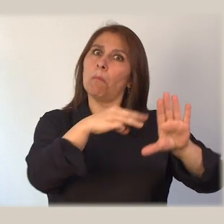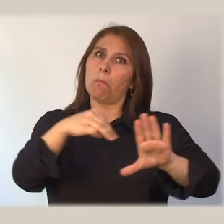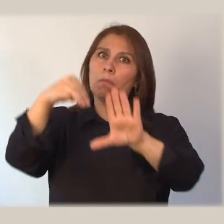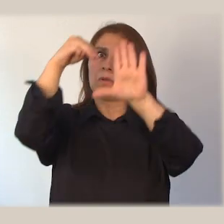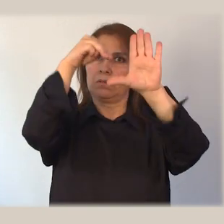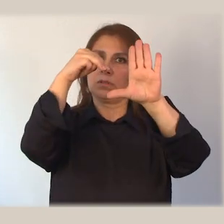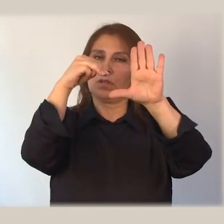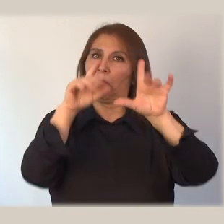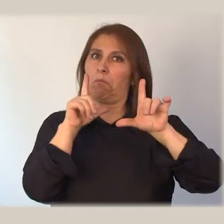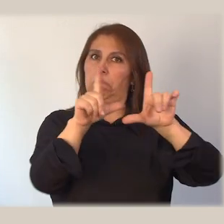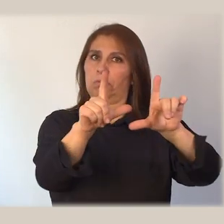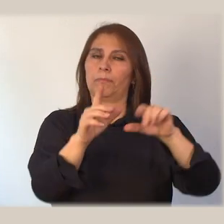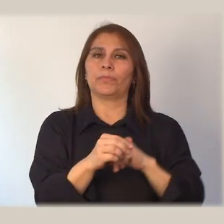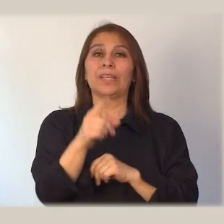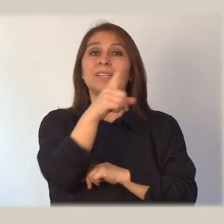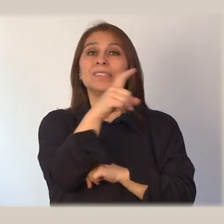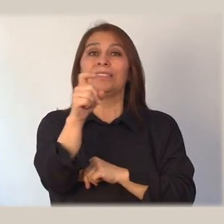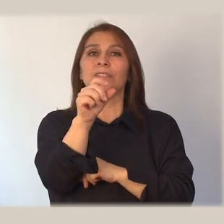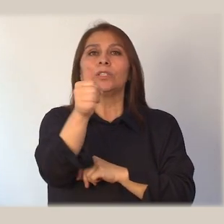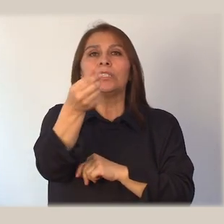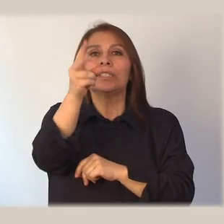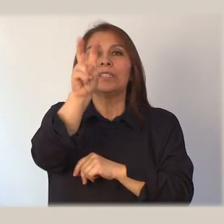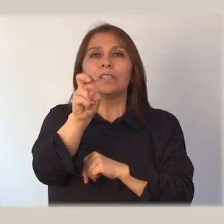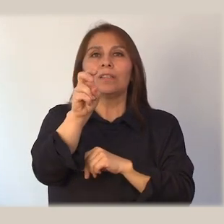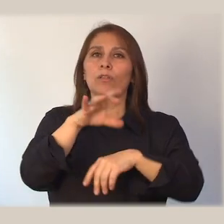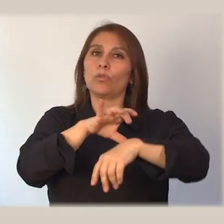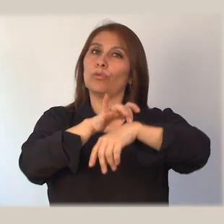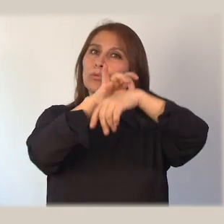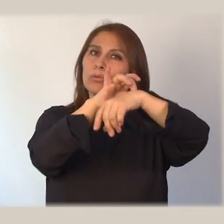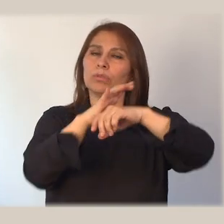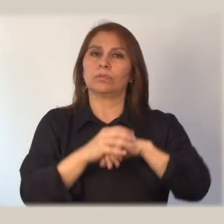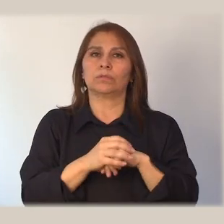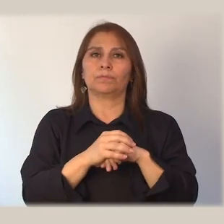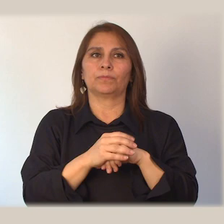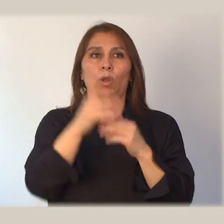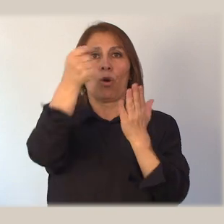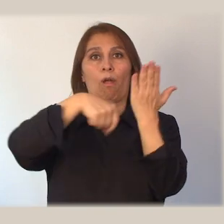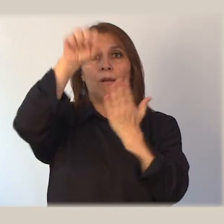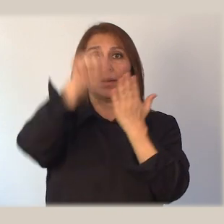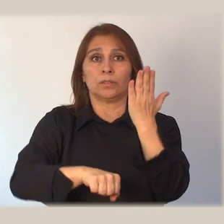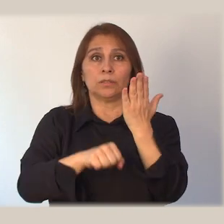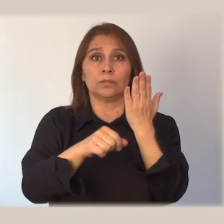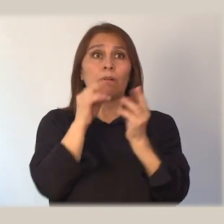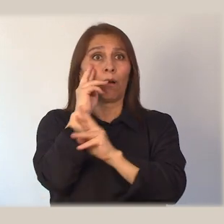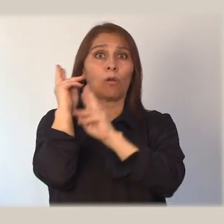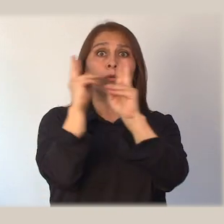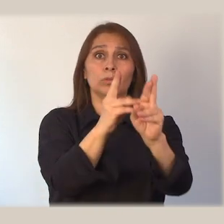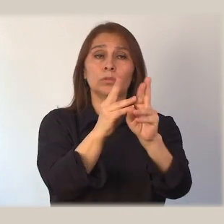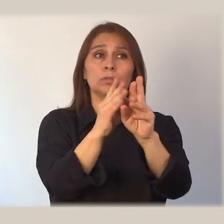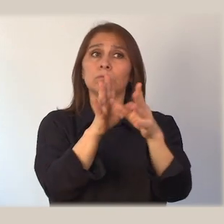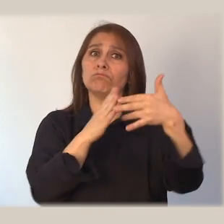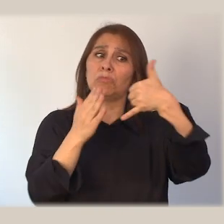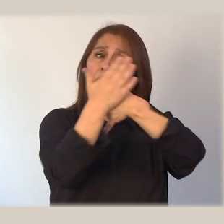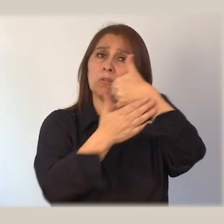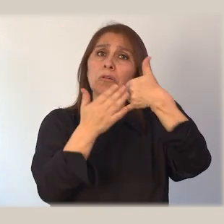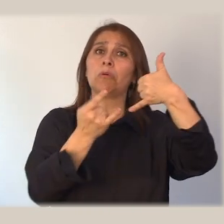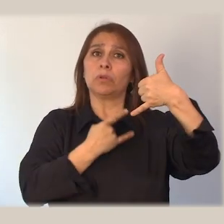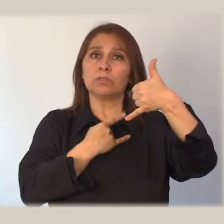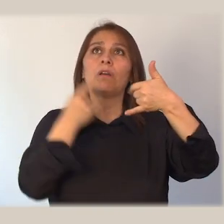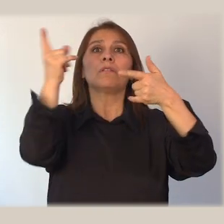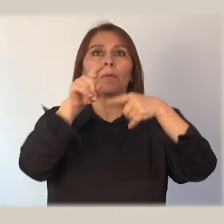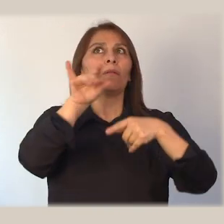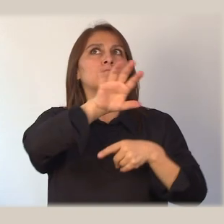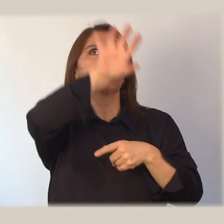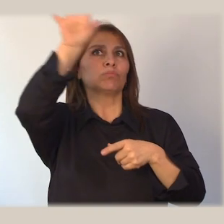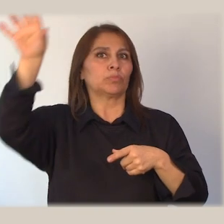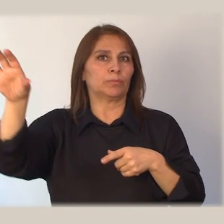con título de maestría y 117 doctores acreditaciones obtenidas en más de 130 universidades nacionales y